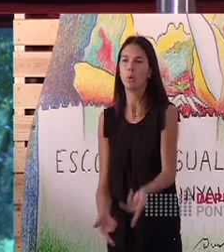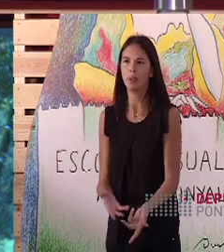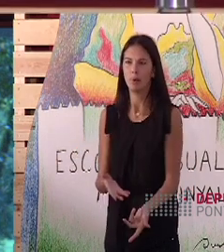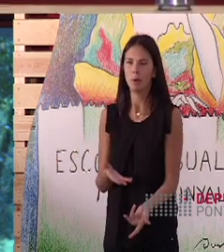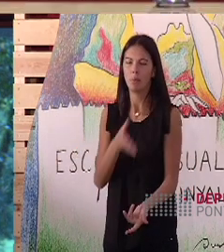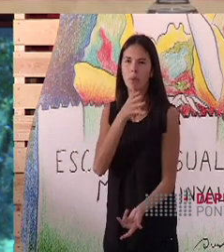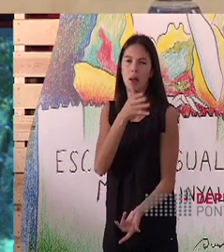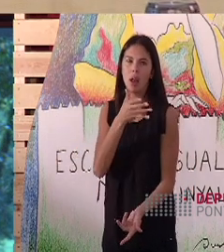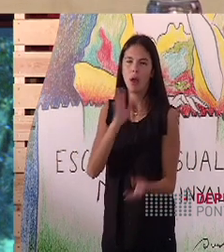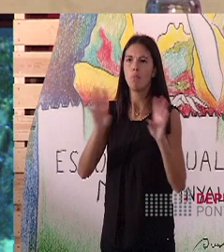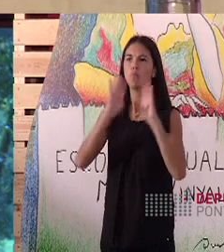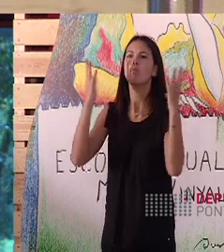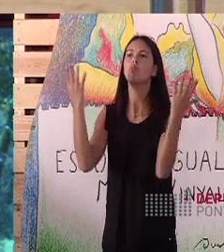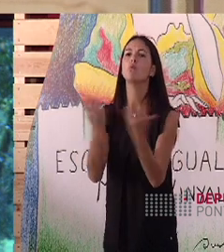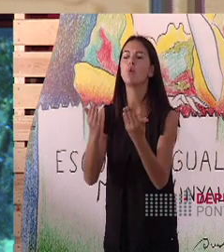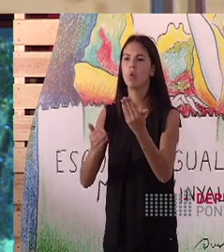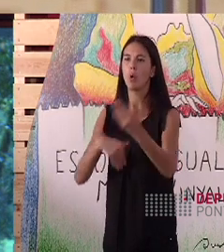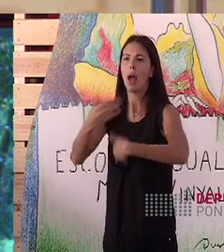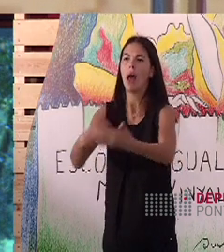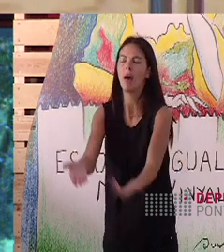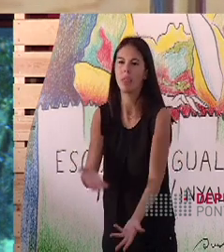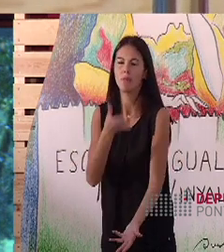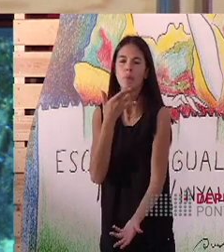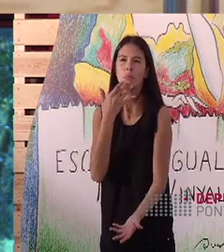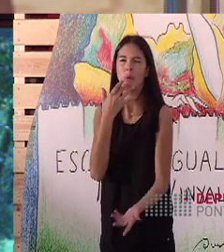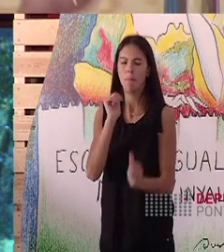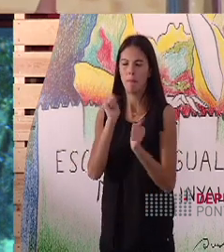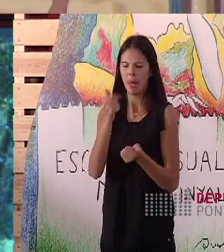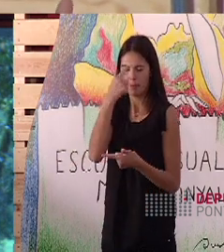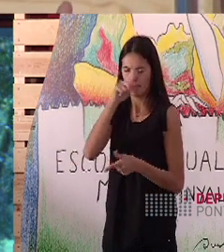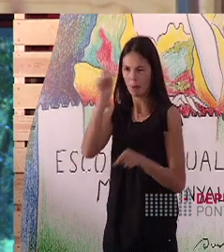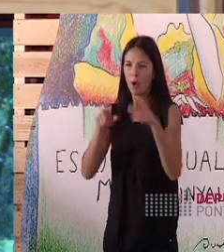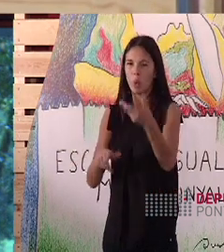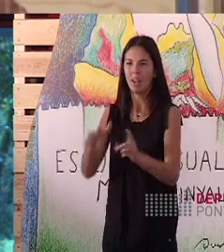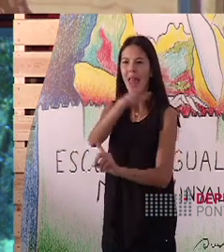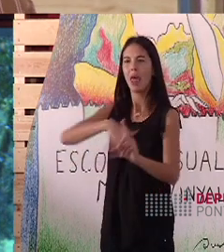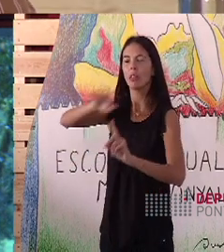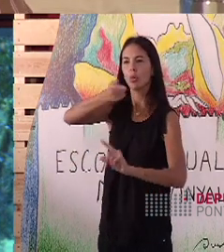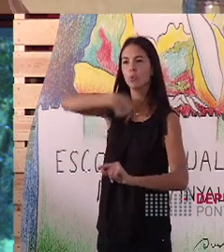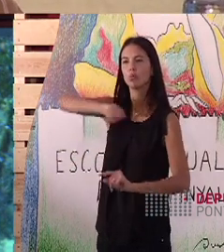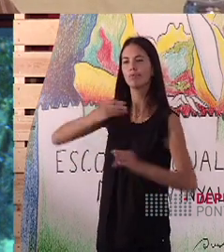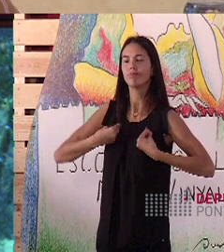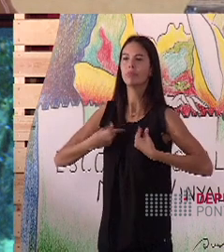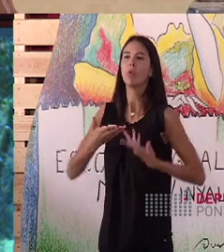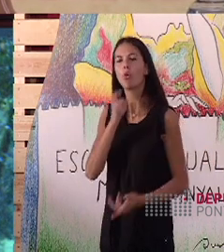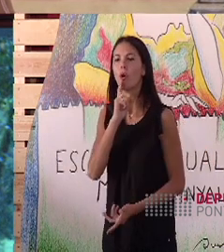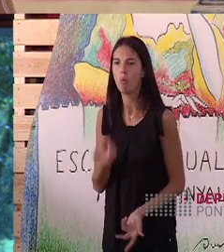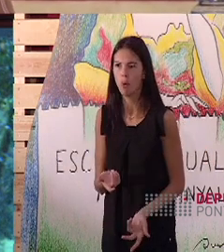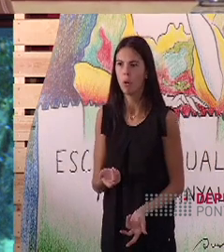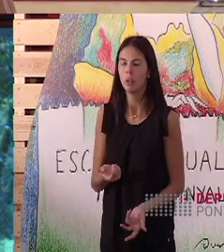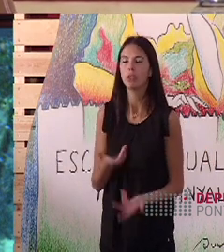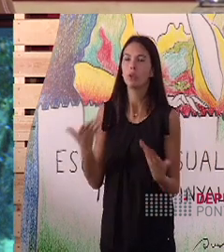mundo sempre avanza cando nos preguntamos como é o entorno donde vivimos. E